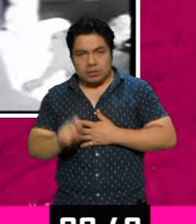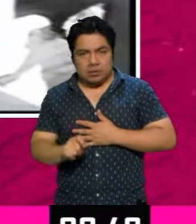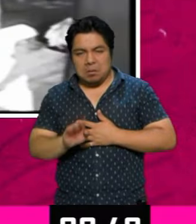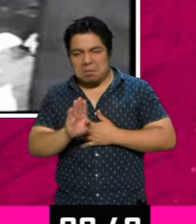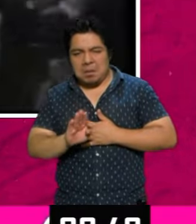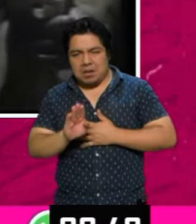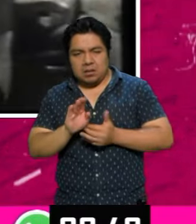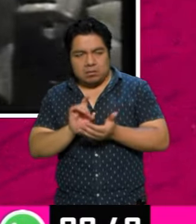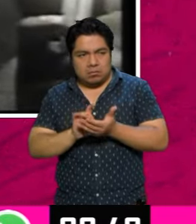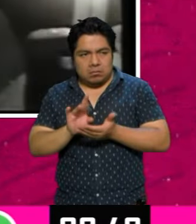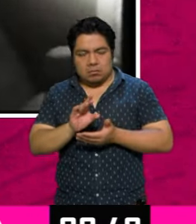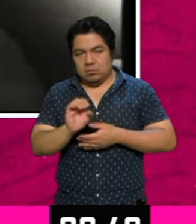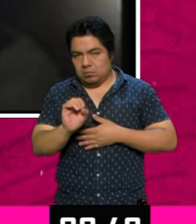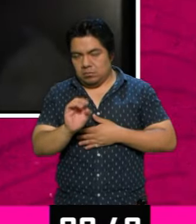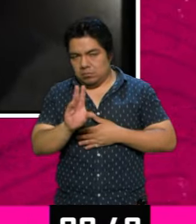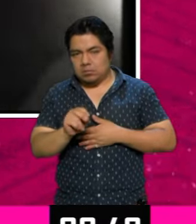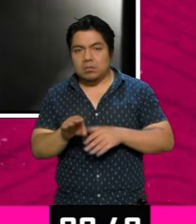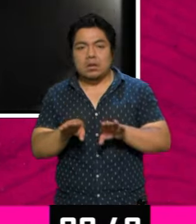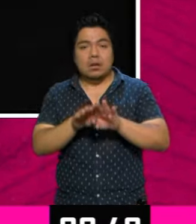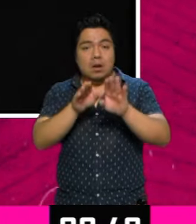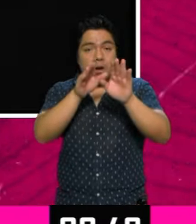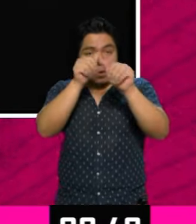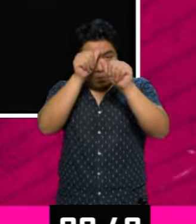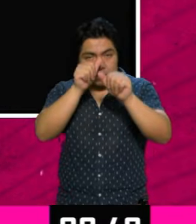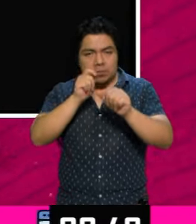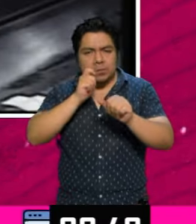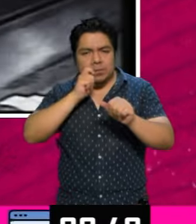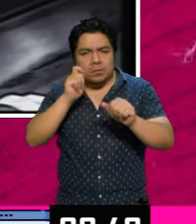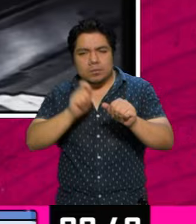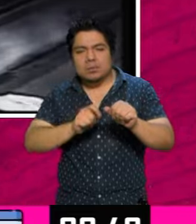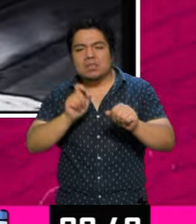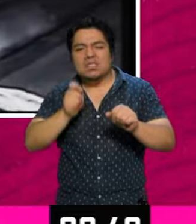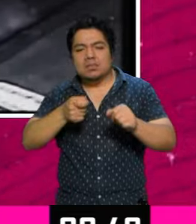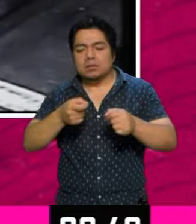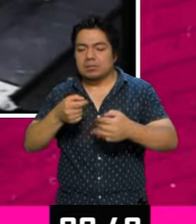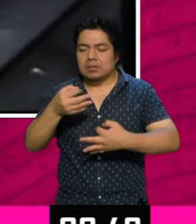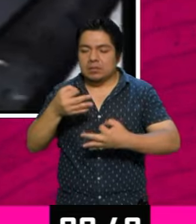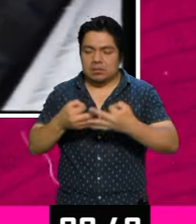propaganda, pero no lo es. No, nada de eso. Un Acuerdo de Solución Amistosa es un instrumento jurídico